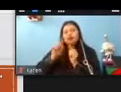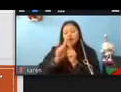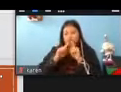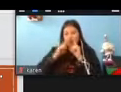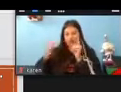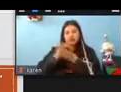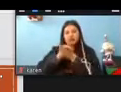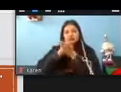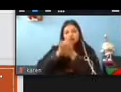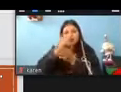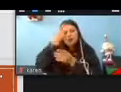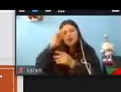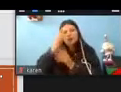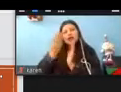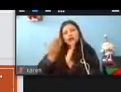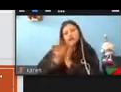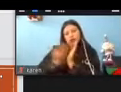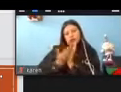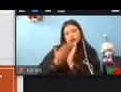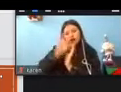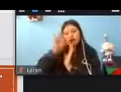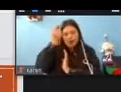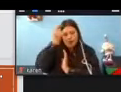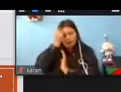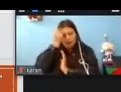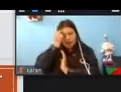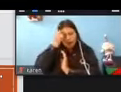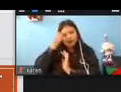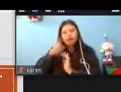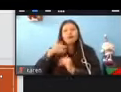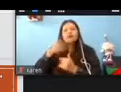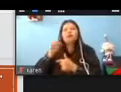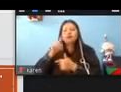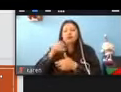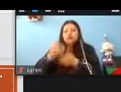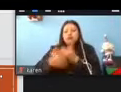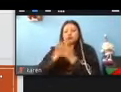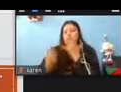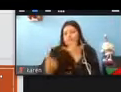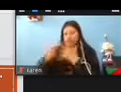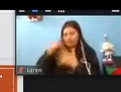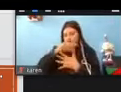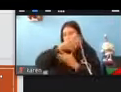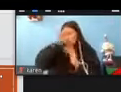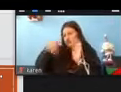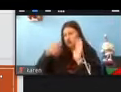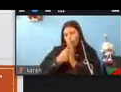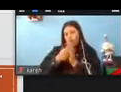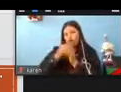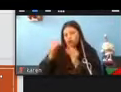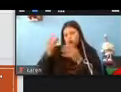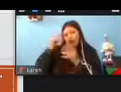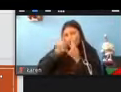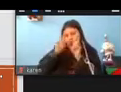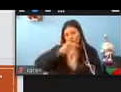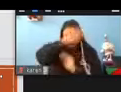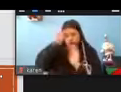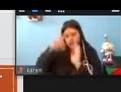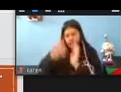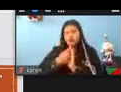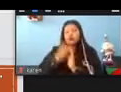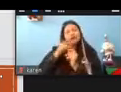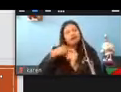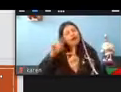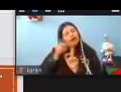metodologías para el estudio de la memoria. Esto también fue algo transversal a todo el eje. Se resaltó mucho